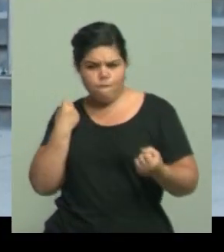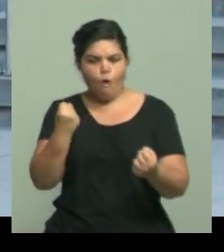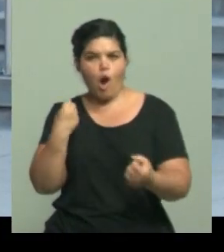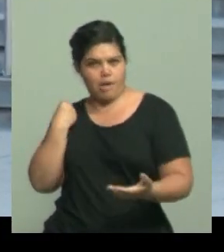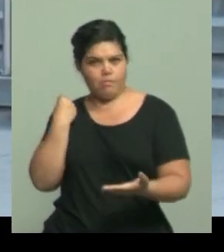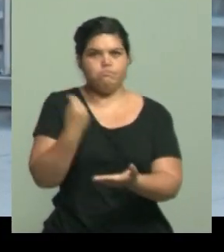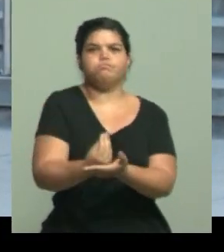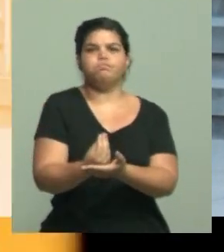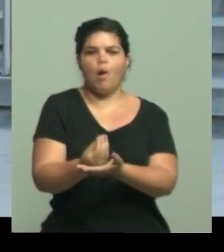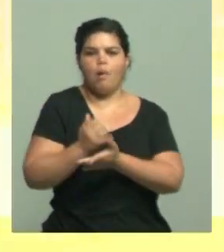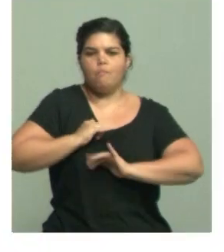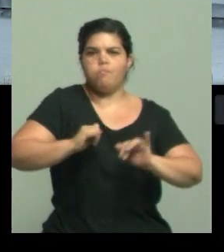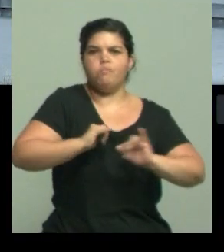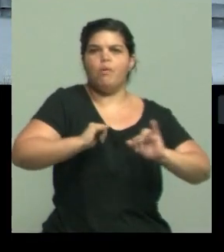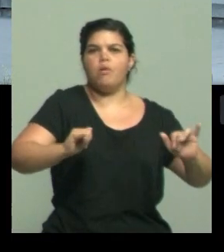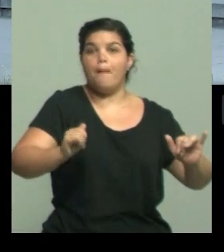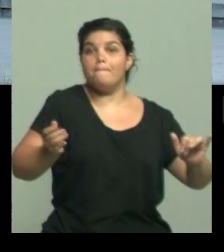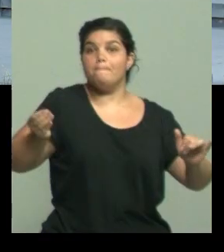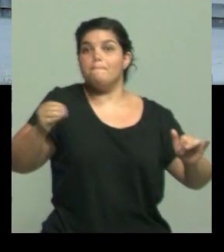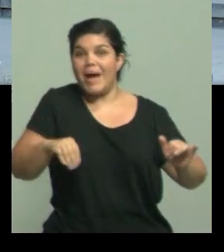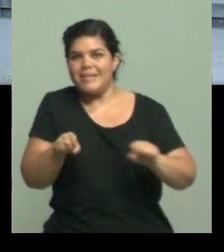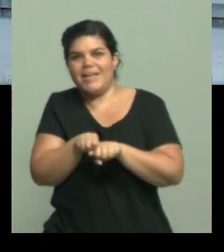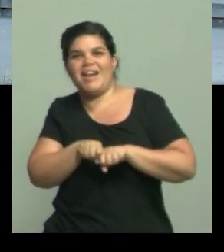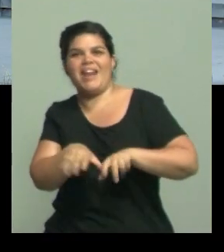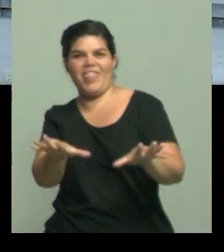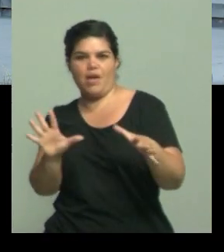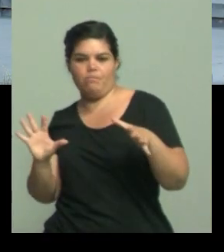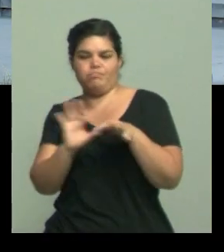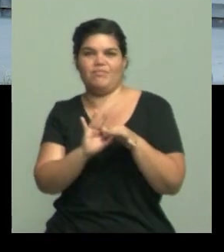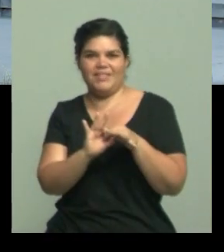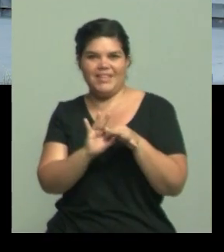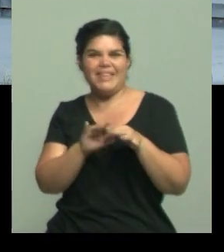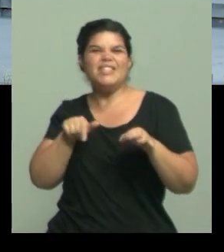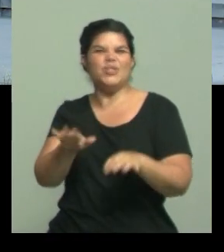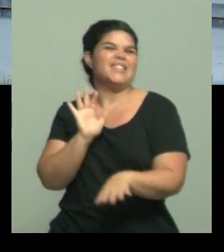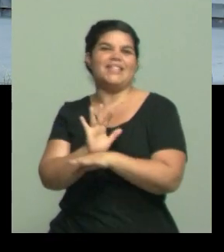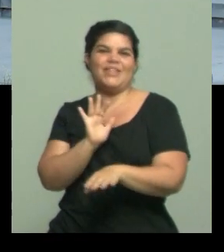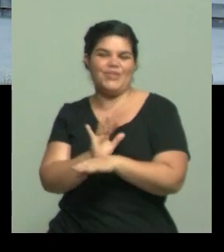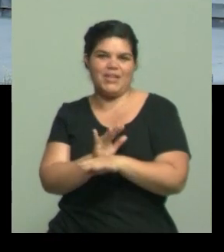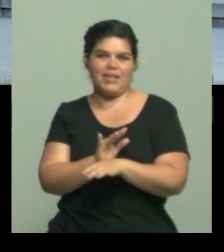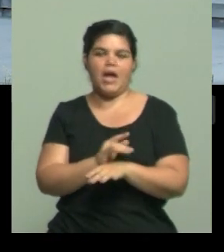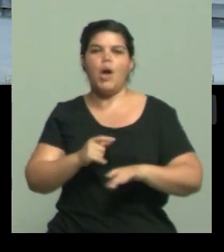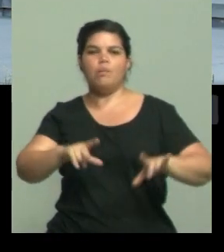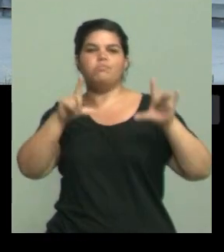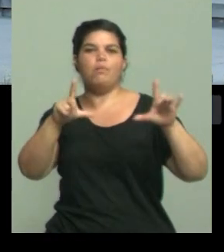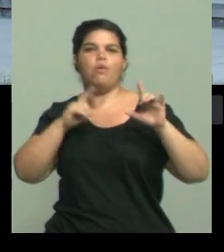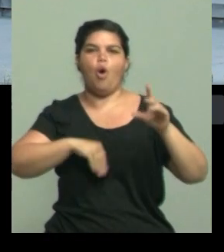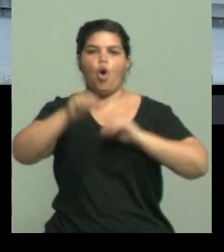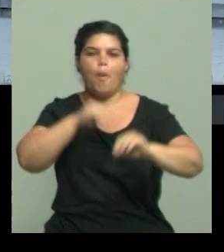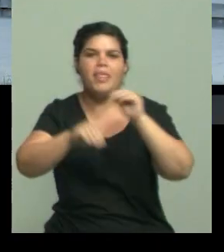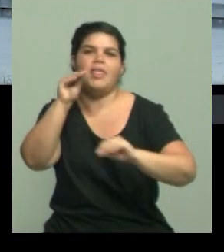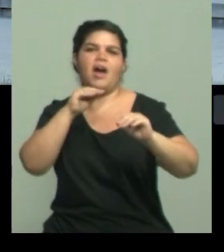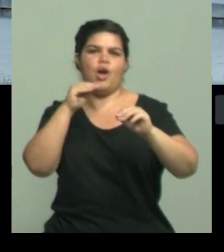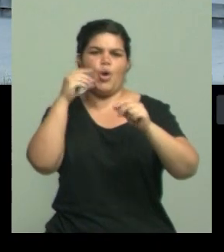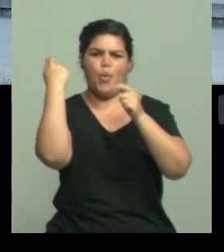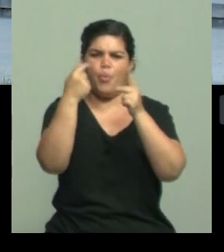solo. Y a su vez también aprovechó las redes sociales porque es un caldo de cultivo hermoso para las redes sociales, para replicar,